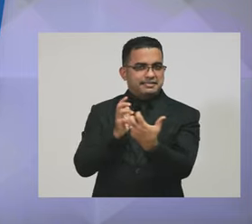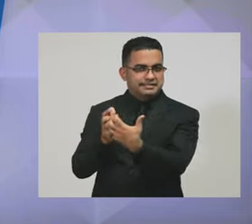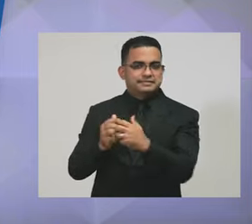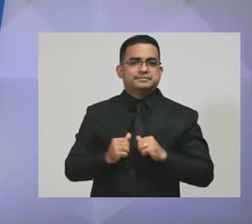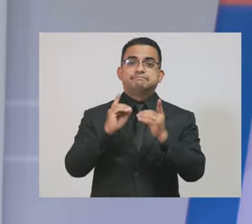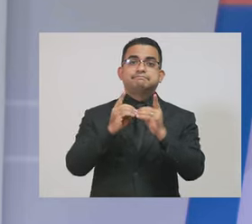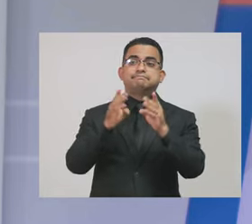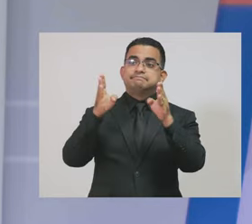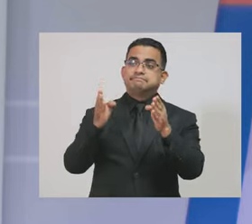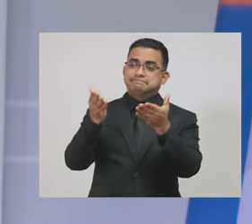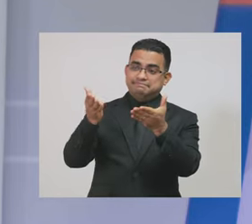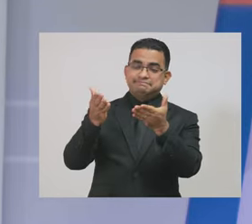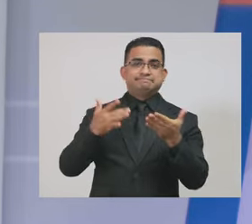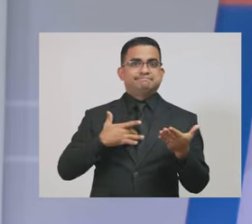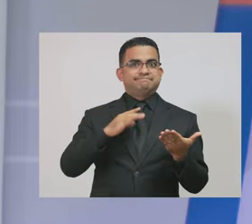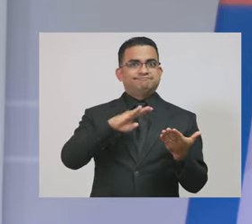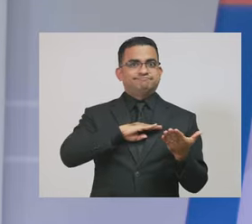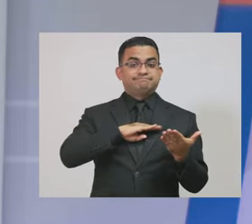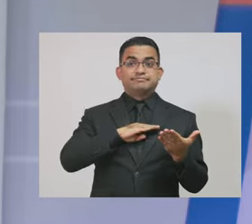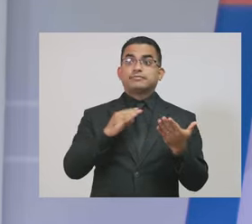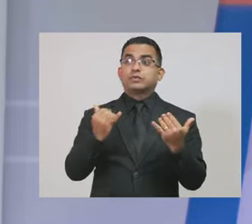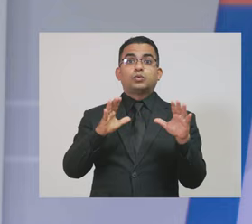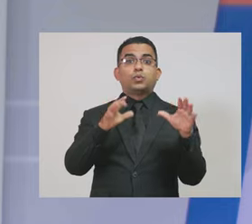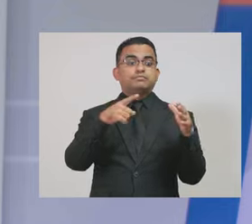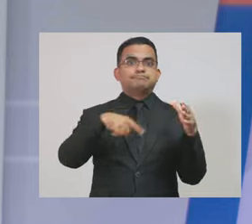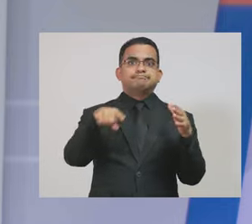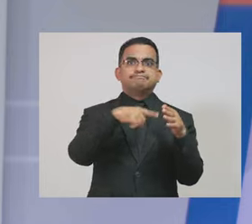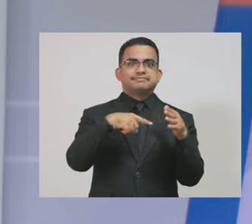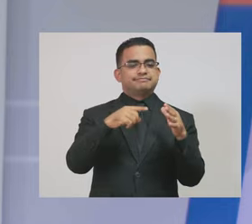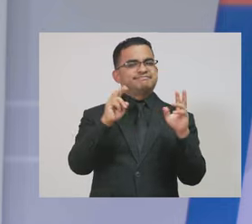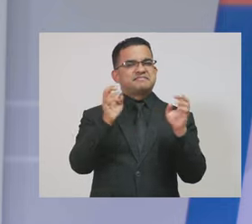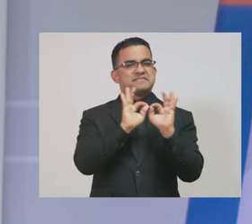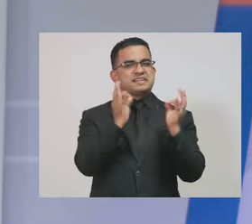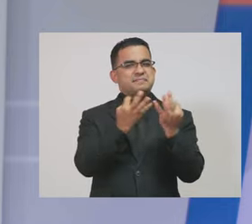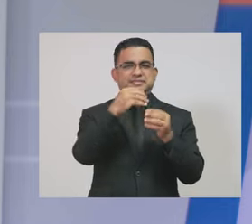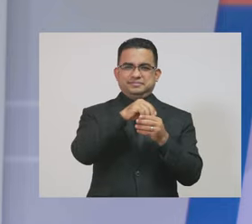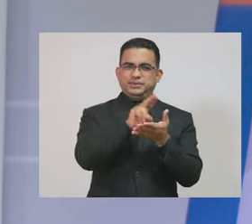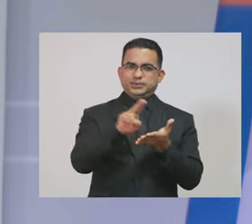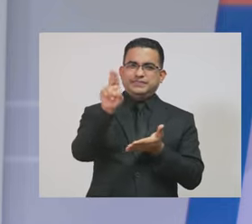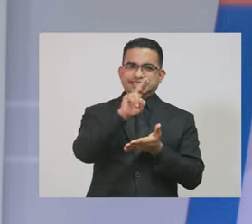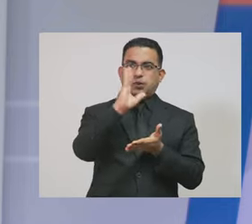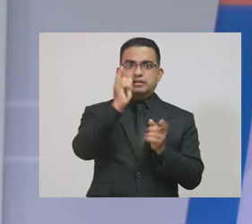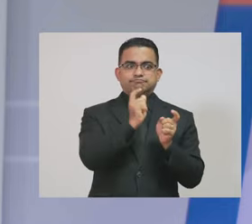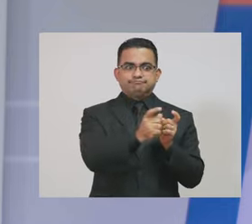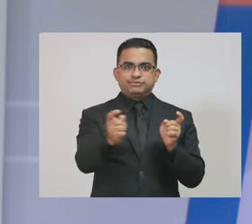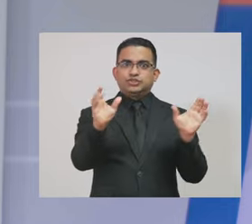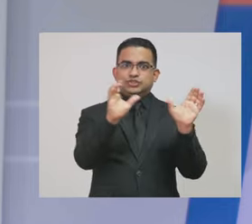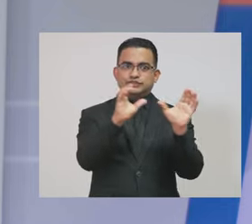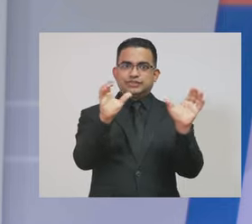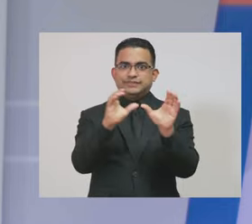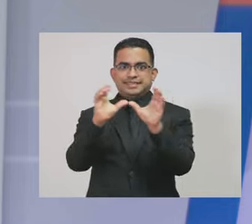correspondiente señor rector tengo la satisfacción de presentarle a los miembros de la familia universitaria que